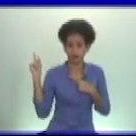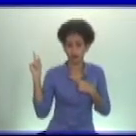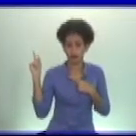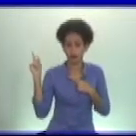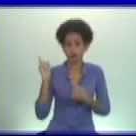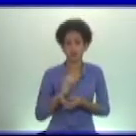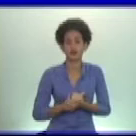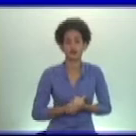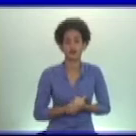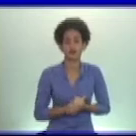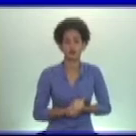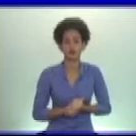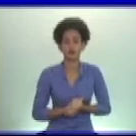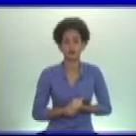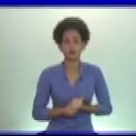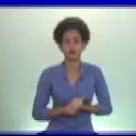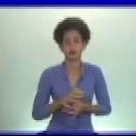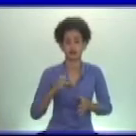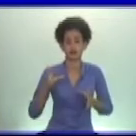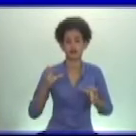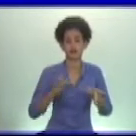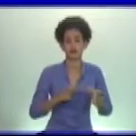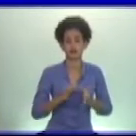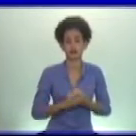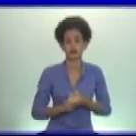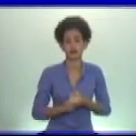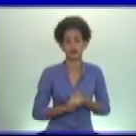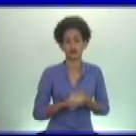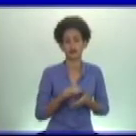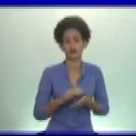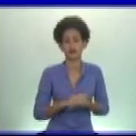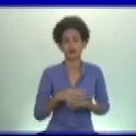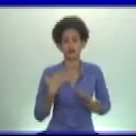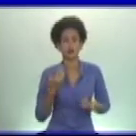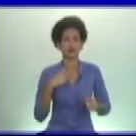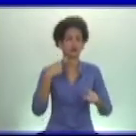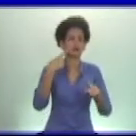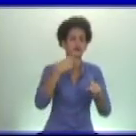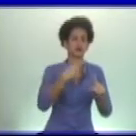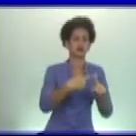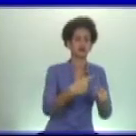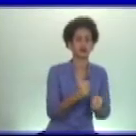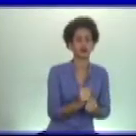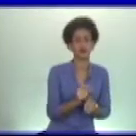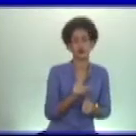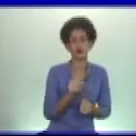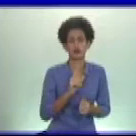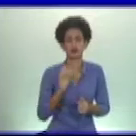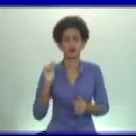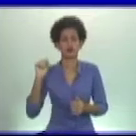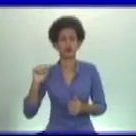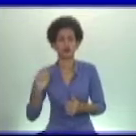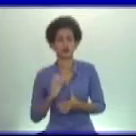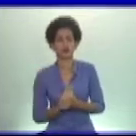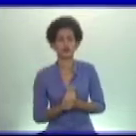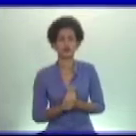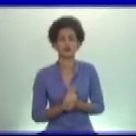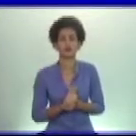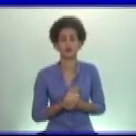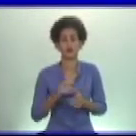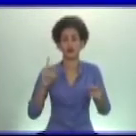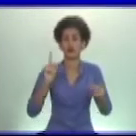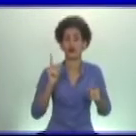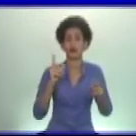la monotonía de la función, cuando es positiva, cuando es par o cuando no lo es, cuando es par o cuando es